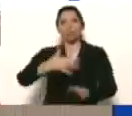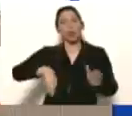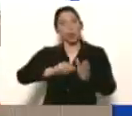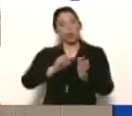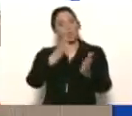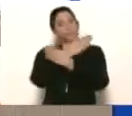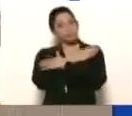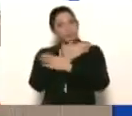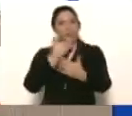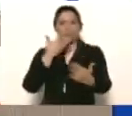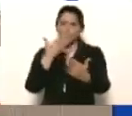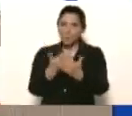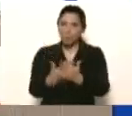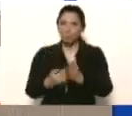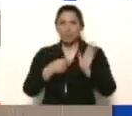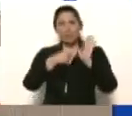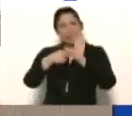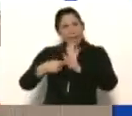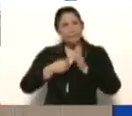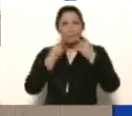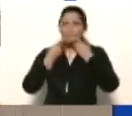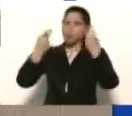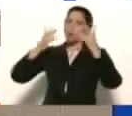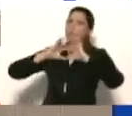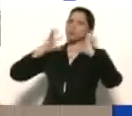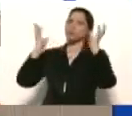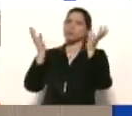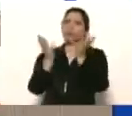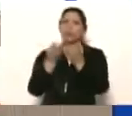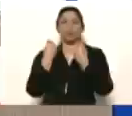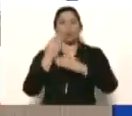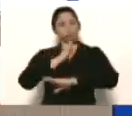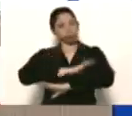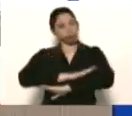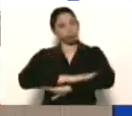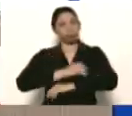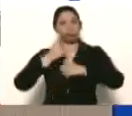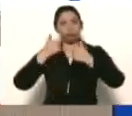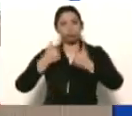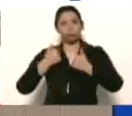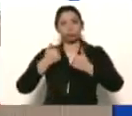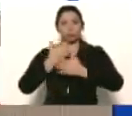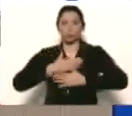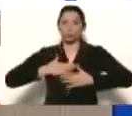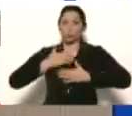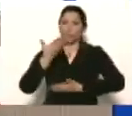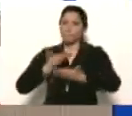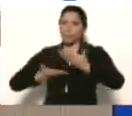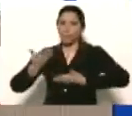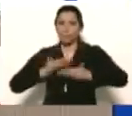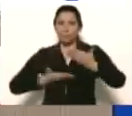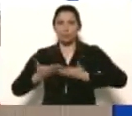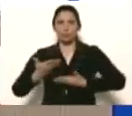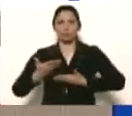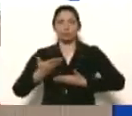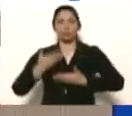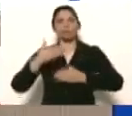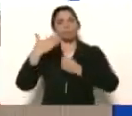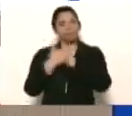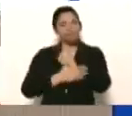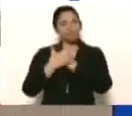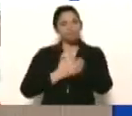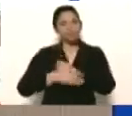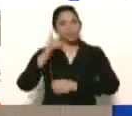agradecimiento por el ejemplo que están dando al mundo de conducta cívica de disciplina de solidaridad de compasión